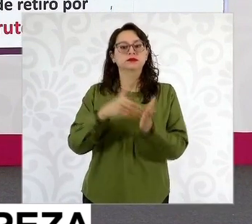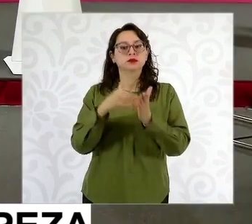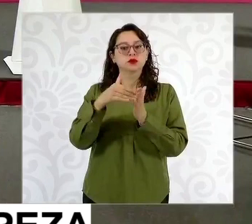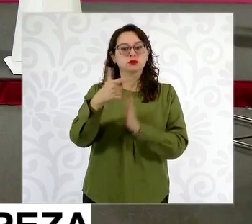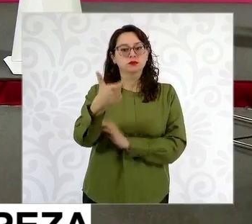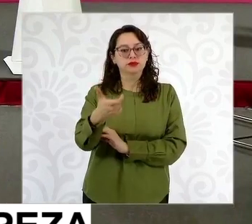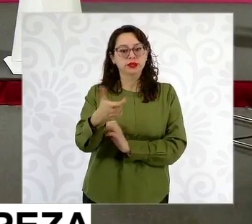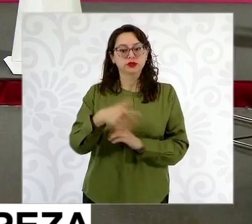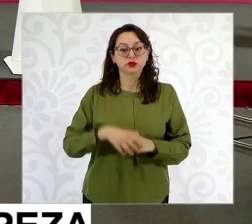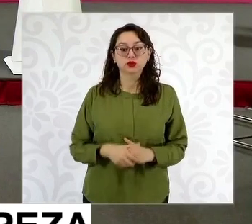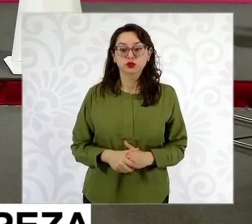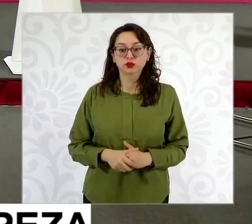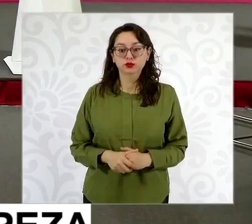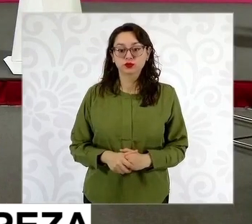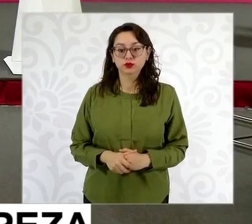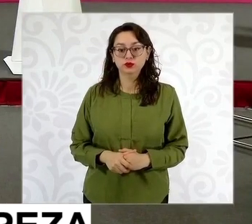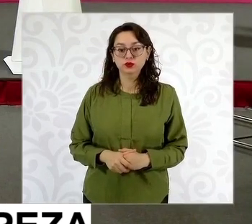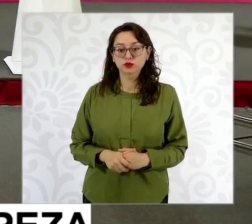La que sigue.